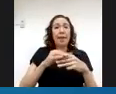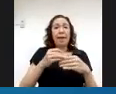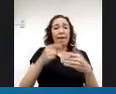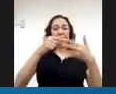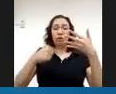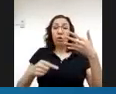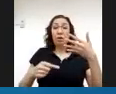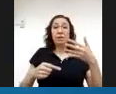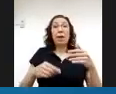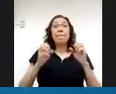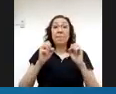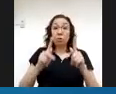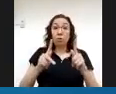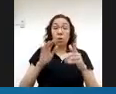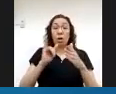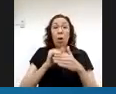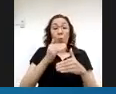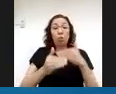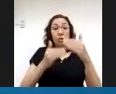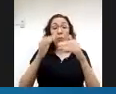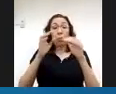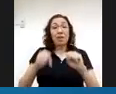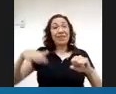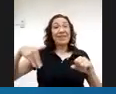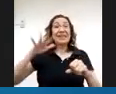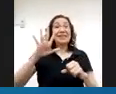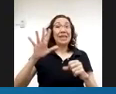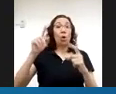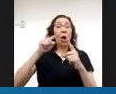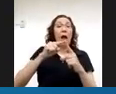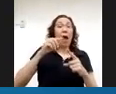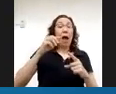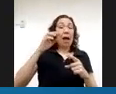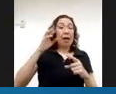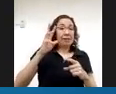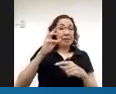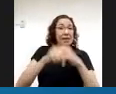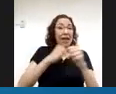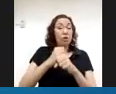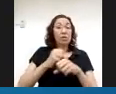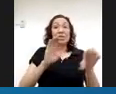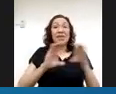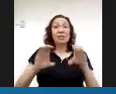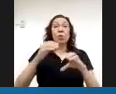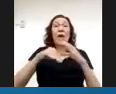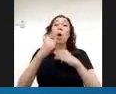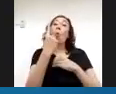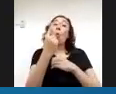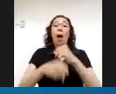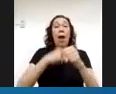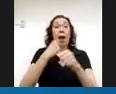que podría demorar de 5 a 6 años se hiciera solamente en un año.